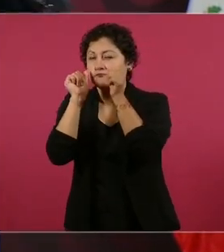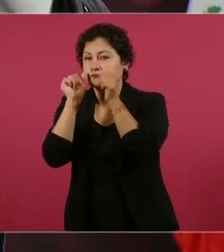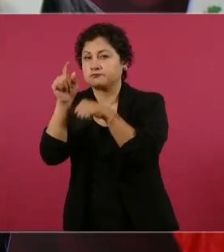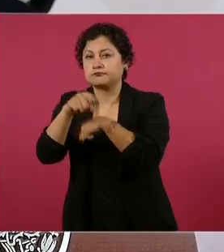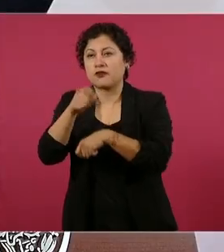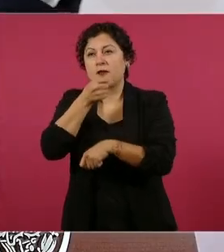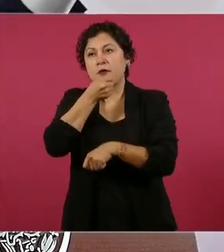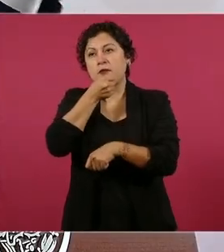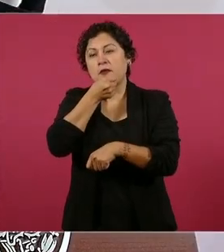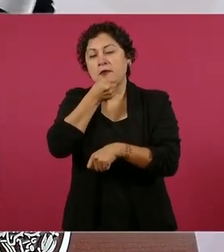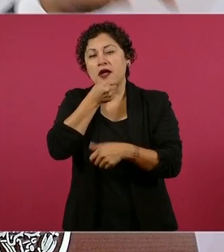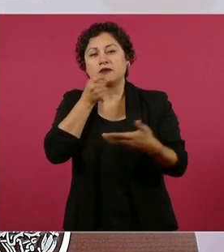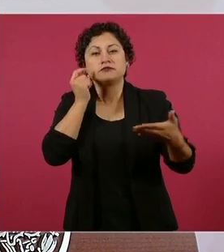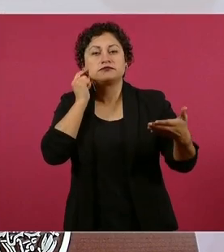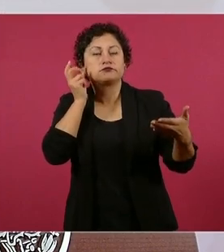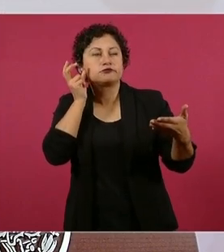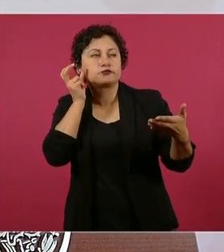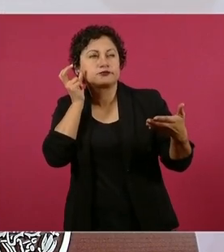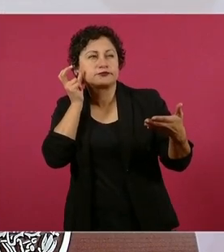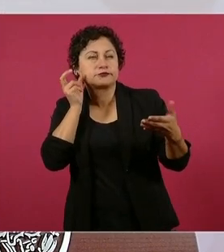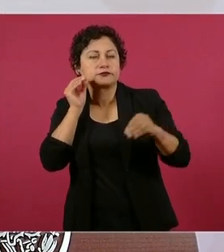Esto aplica para